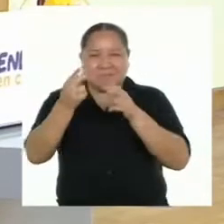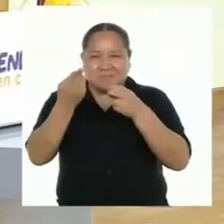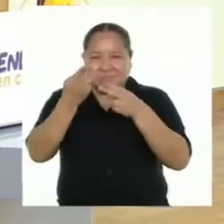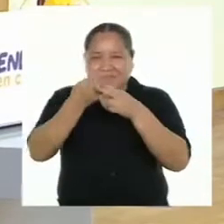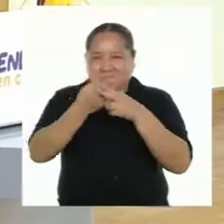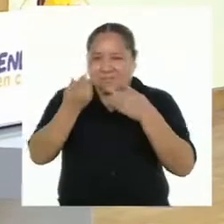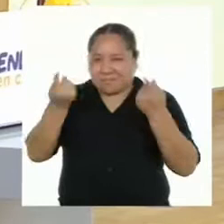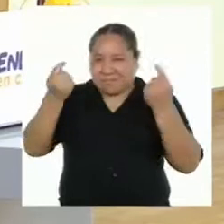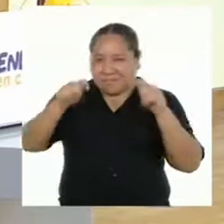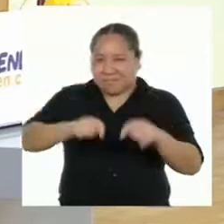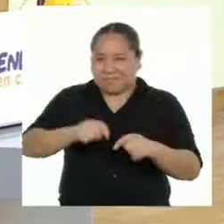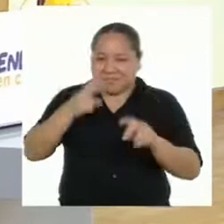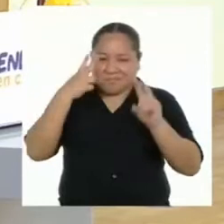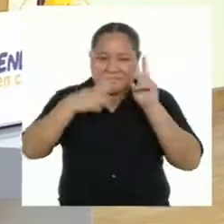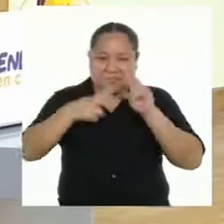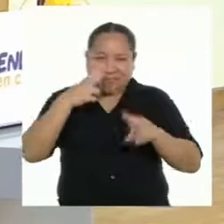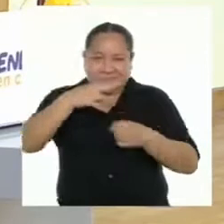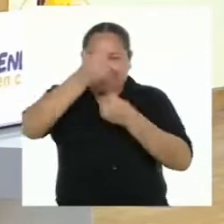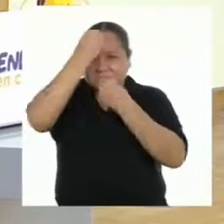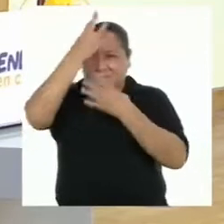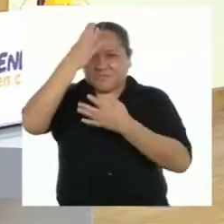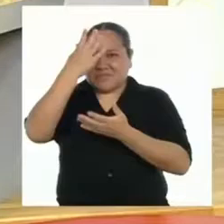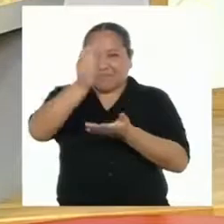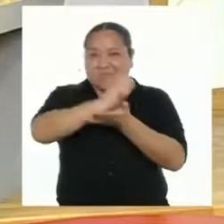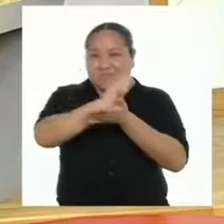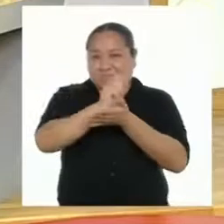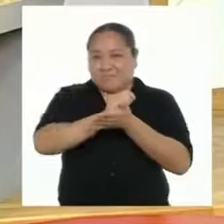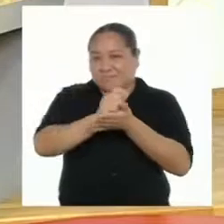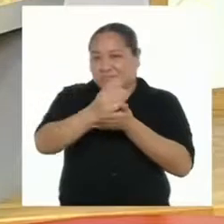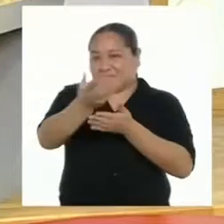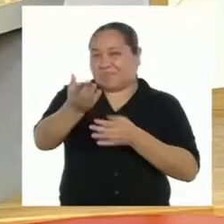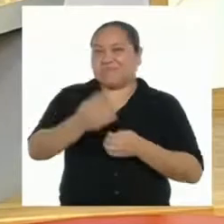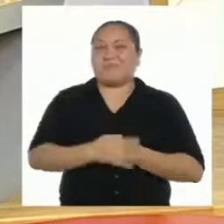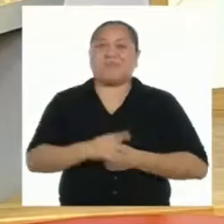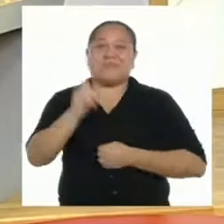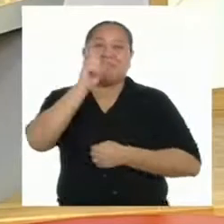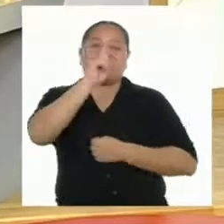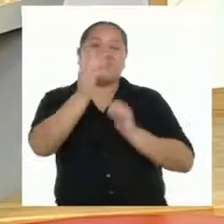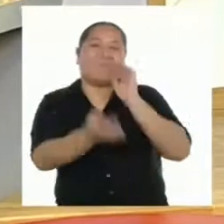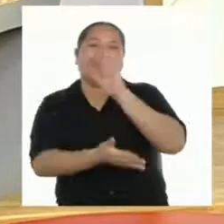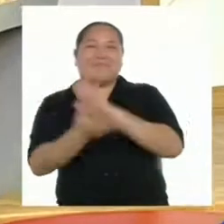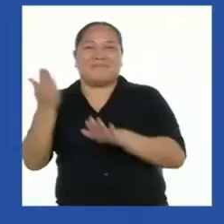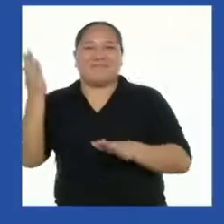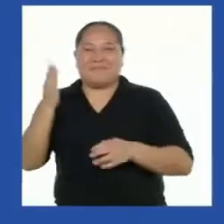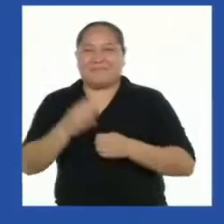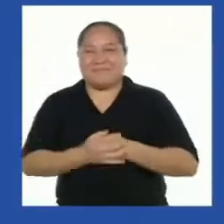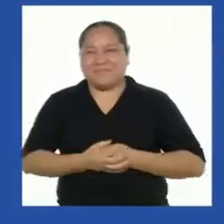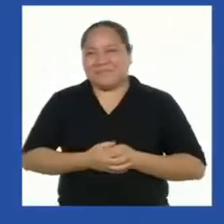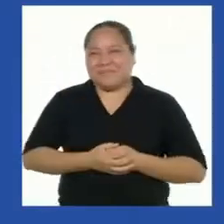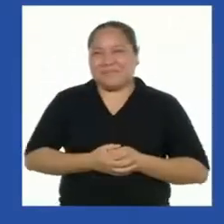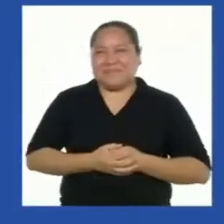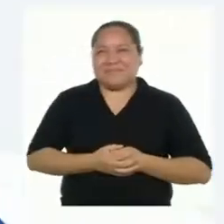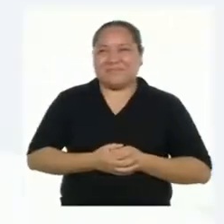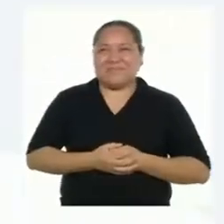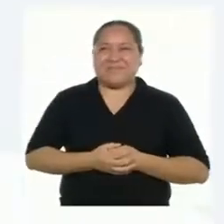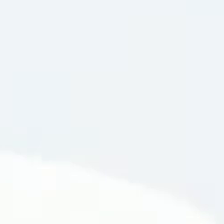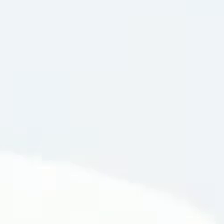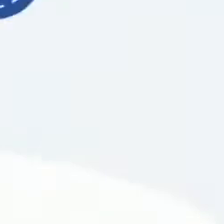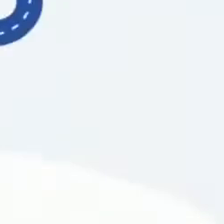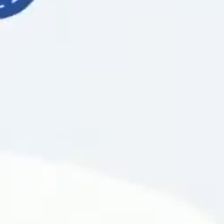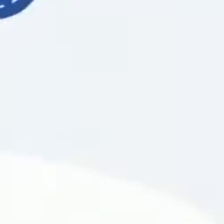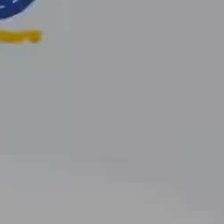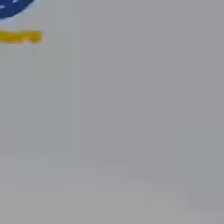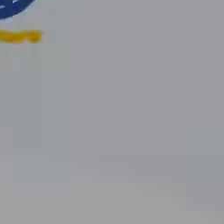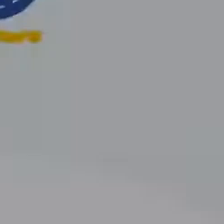puedan revisar esta información entre sus apuntes. ¡No se vayan!